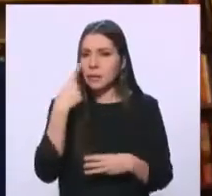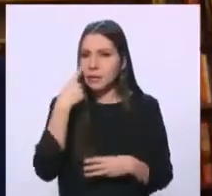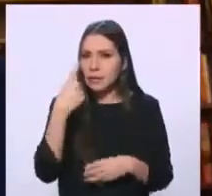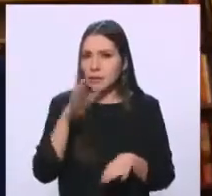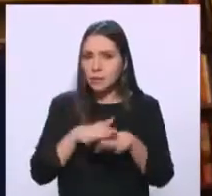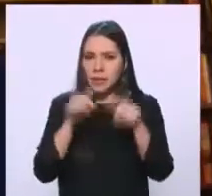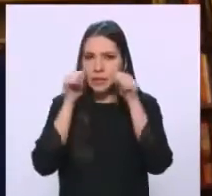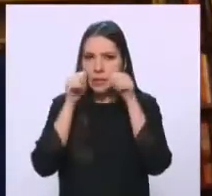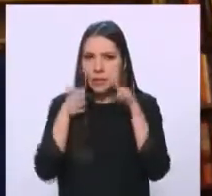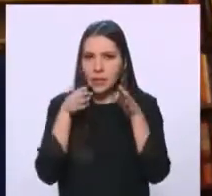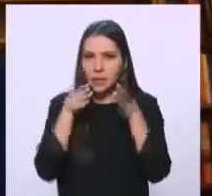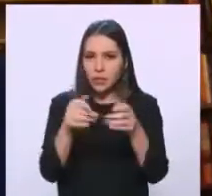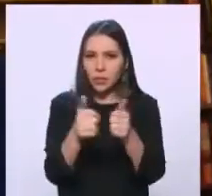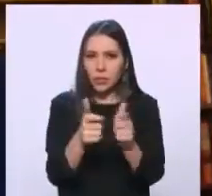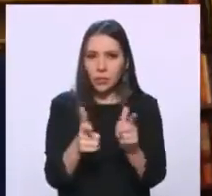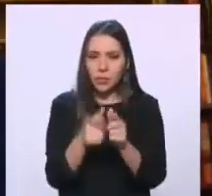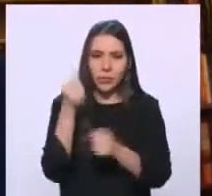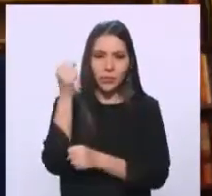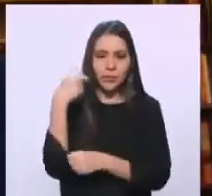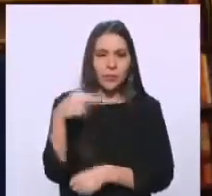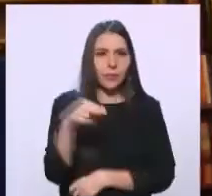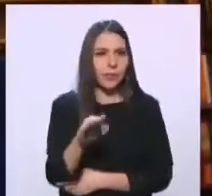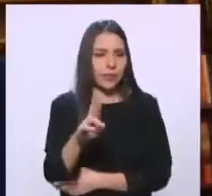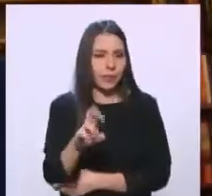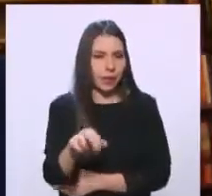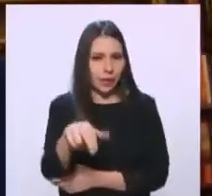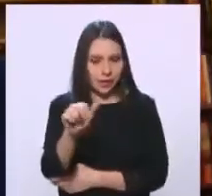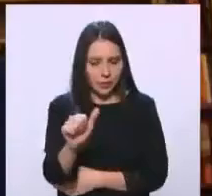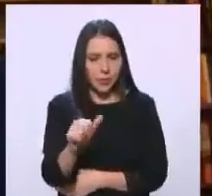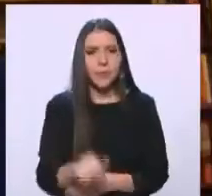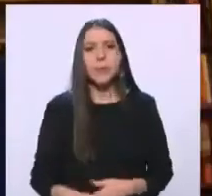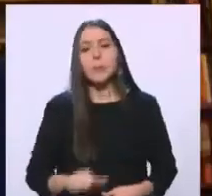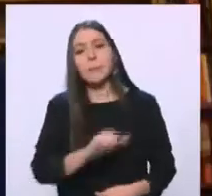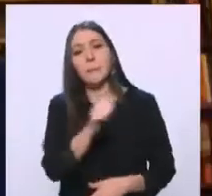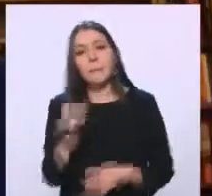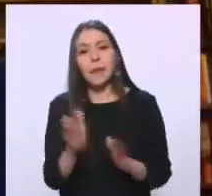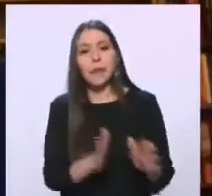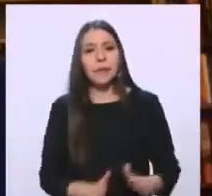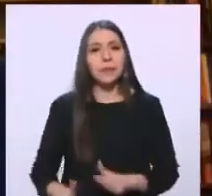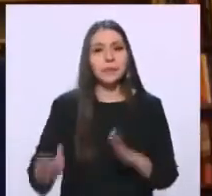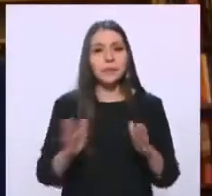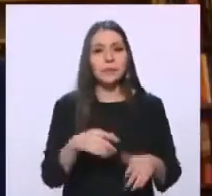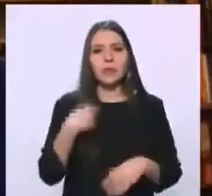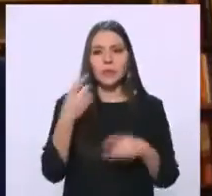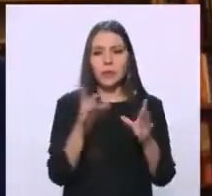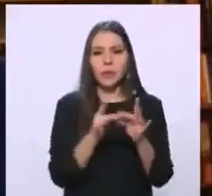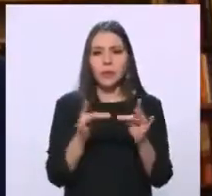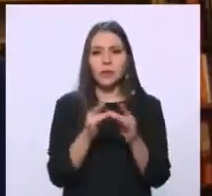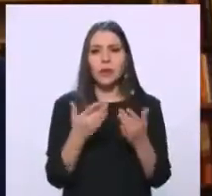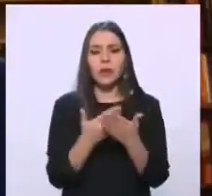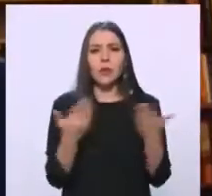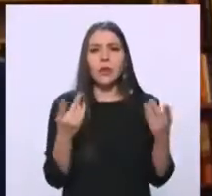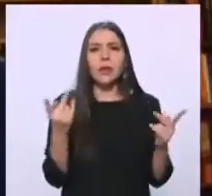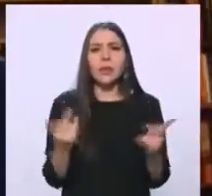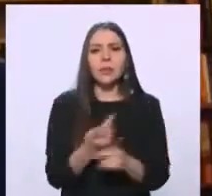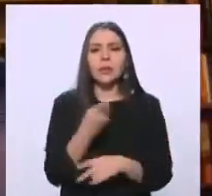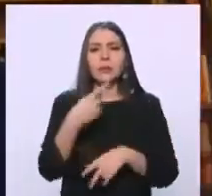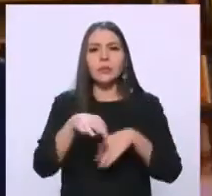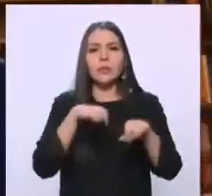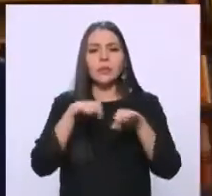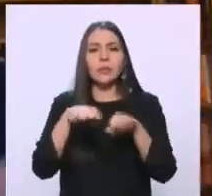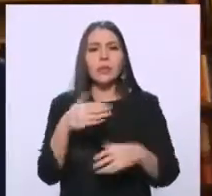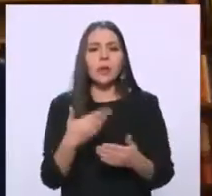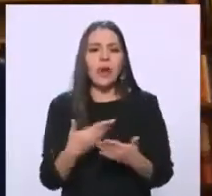Frena. Y un último motivo que me parece importante subrayar tiene que ver con el desempeño del actual gobierno, con el desempeño